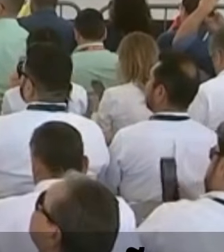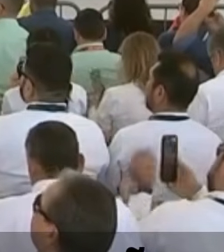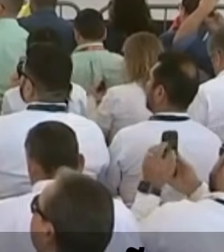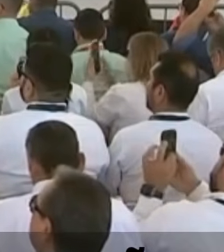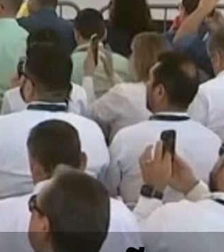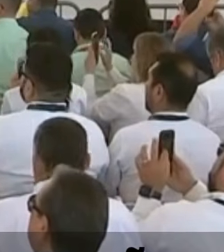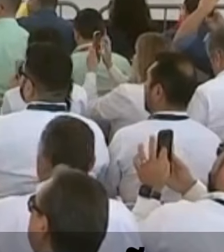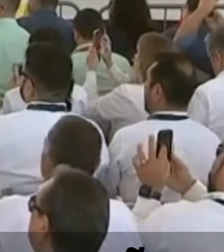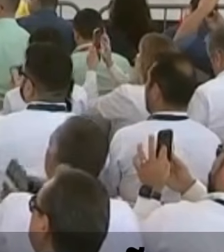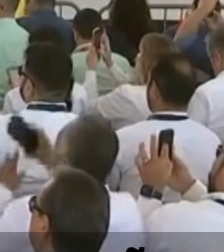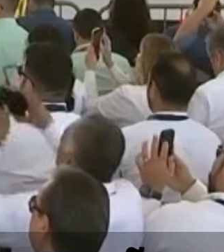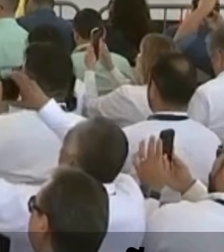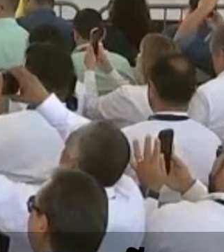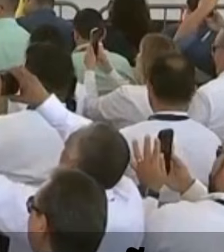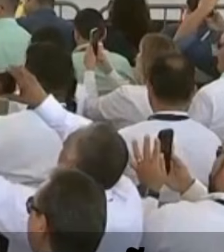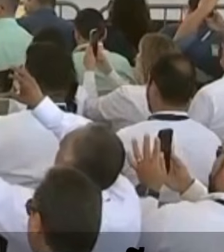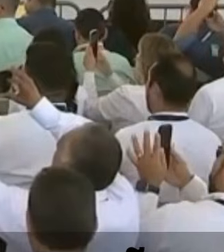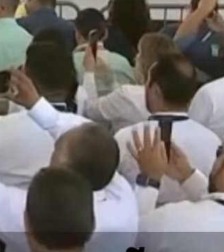¿Cómo están?